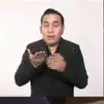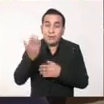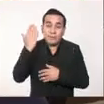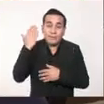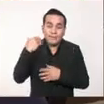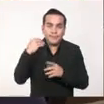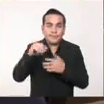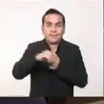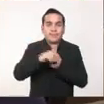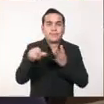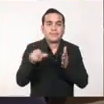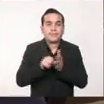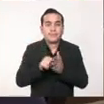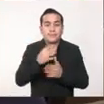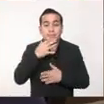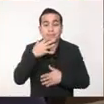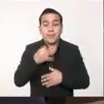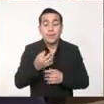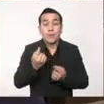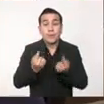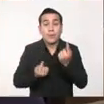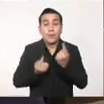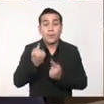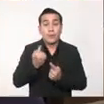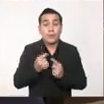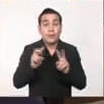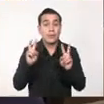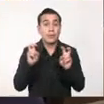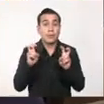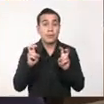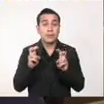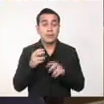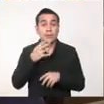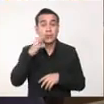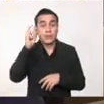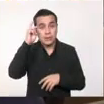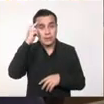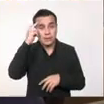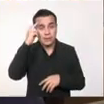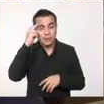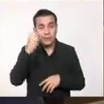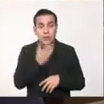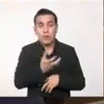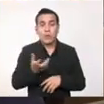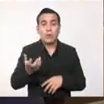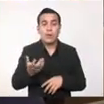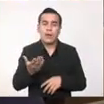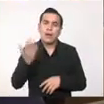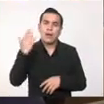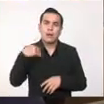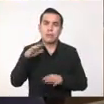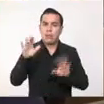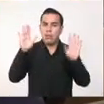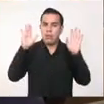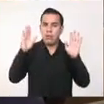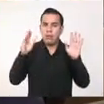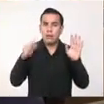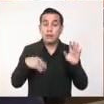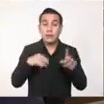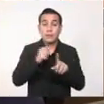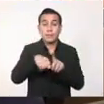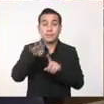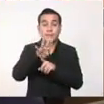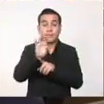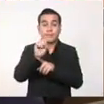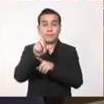anterior asamblea. Pero además, en el elemento ideario que dice la sentencia de transfugismo, una sentencia que tuvimos donde la Sala de lo Constitucional